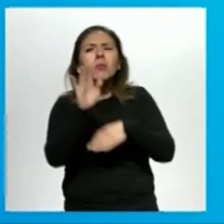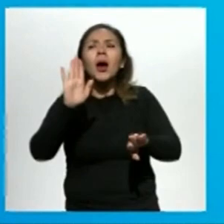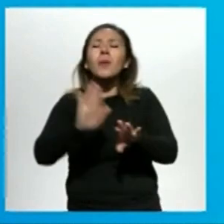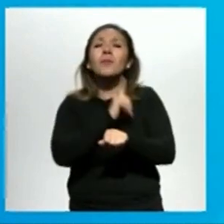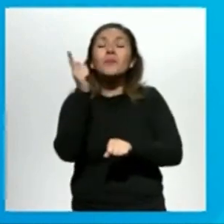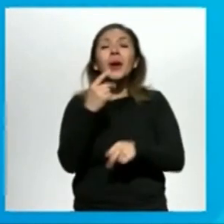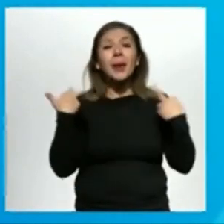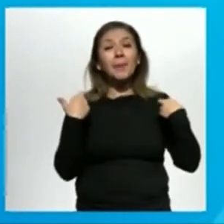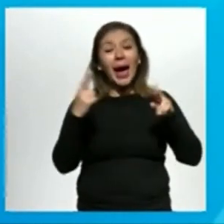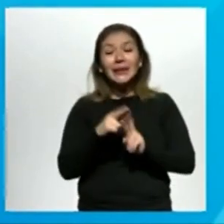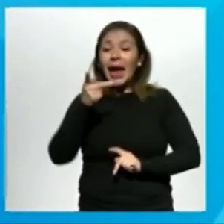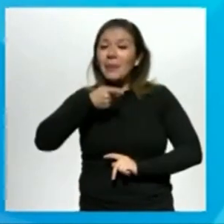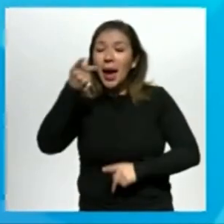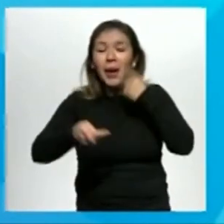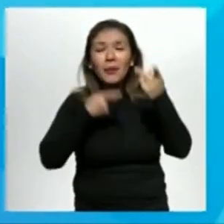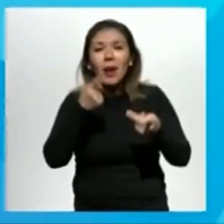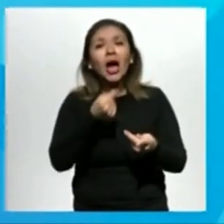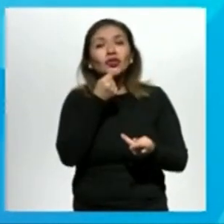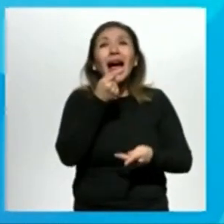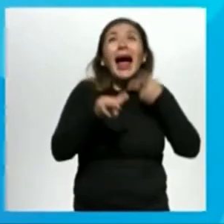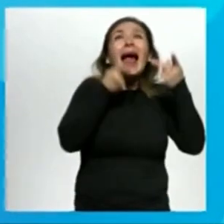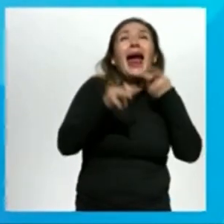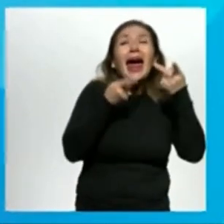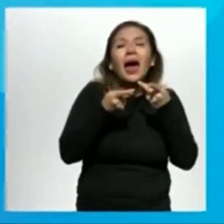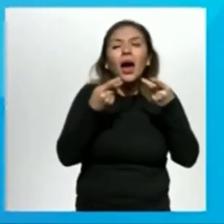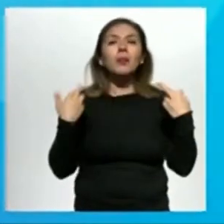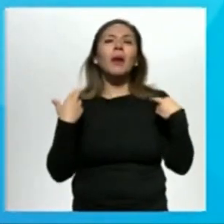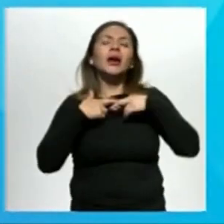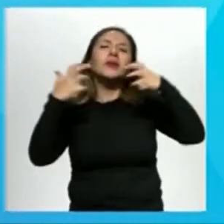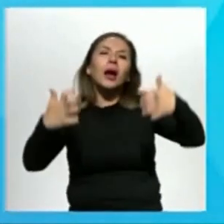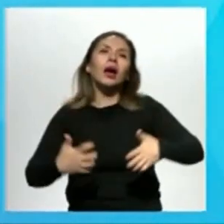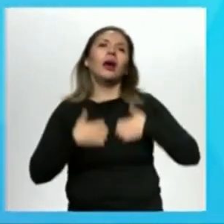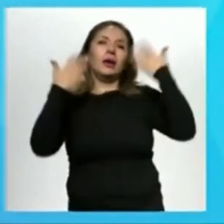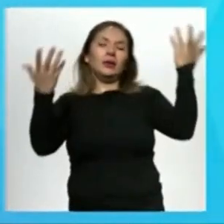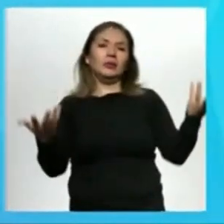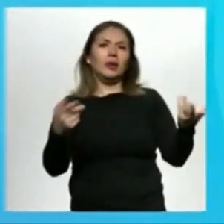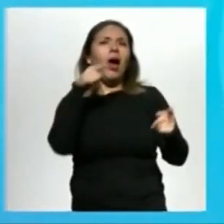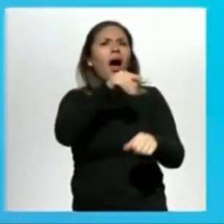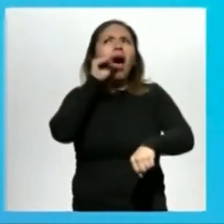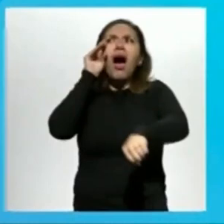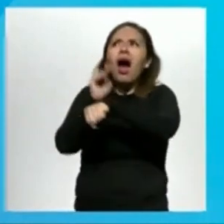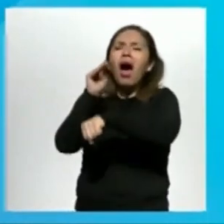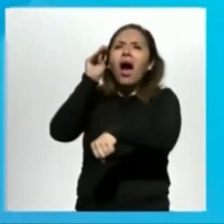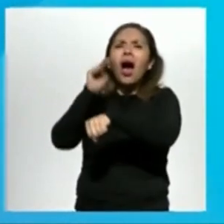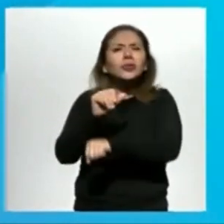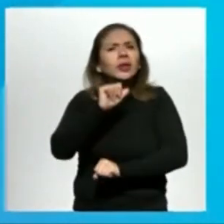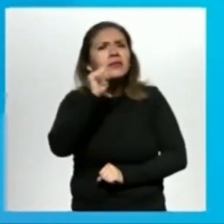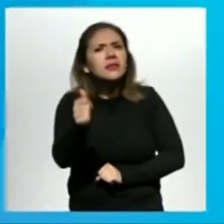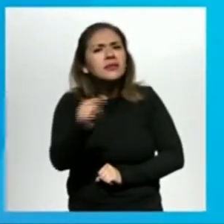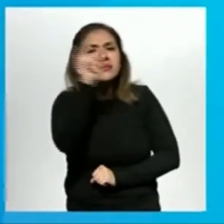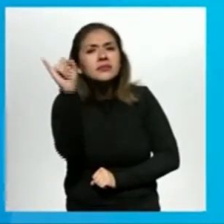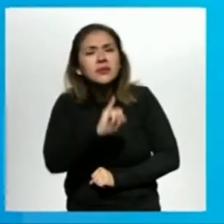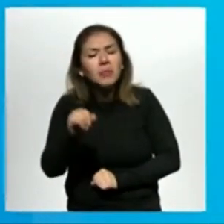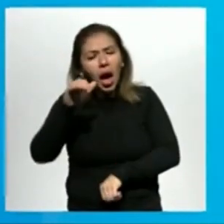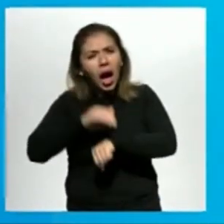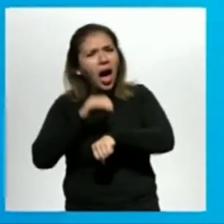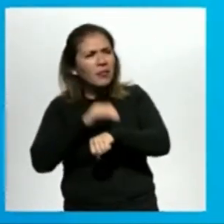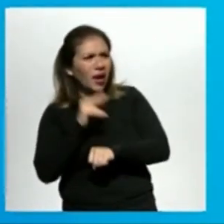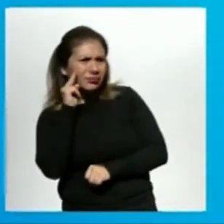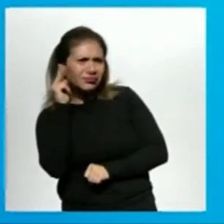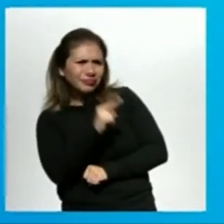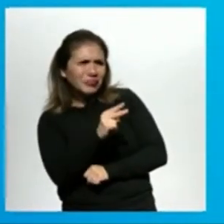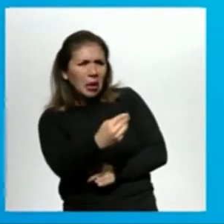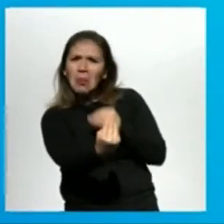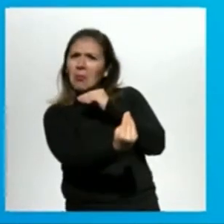maestra está hablando y hace que ella se enoje. Como nunca escucha a sus amigos, a ellos no les agrada